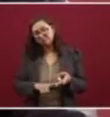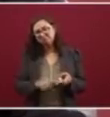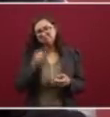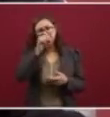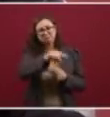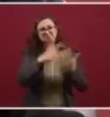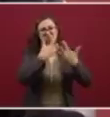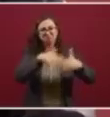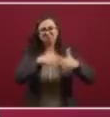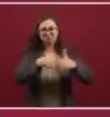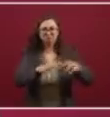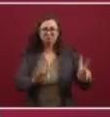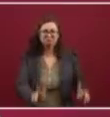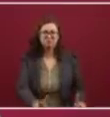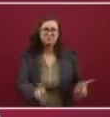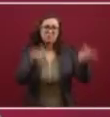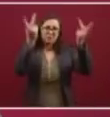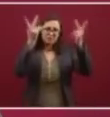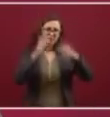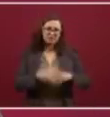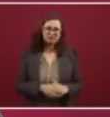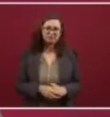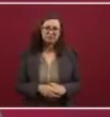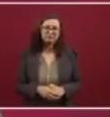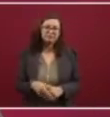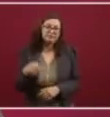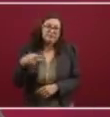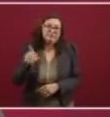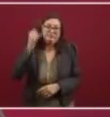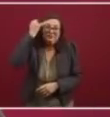pero imagínense, con la deuda,